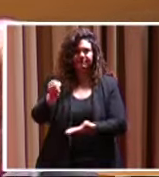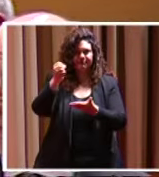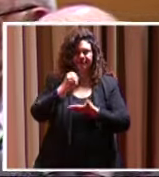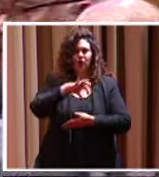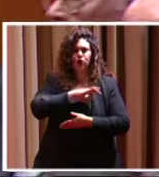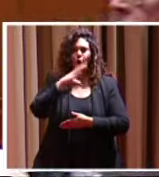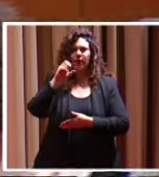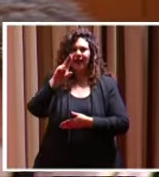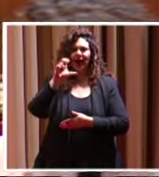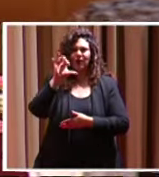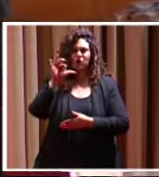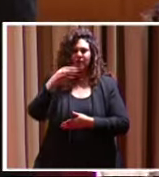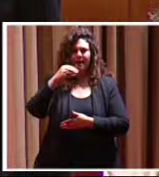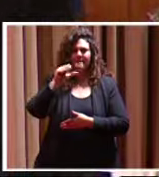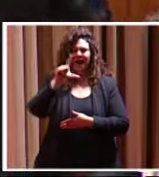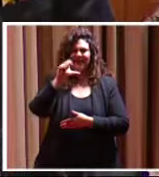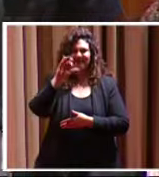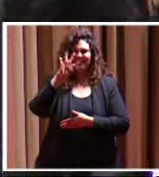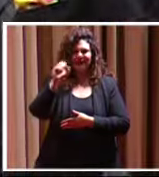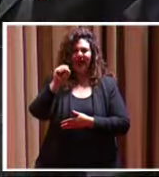don Carlos Ballesta López.